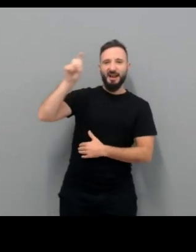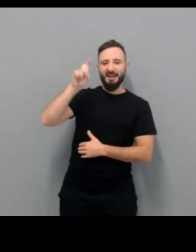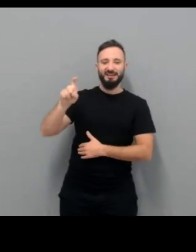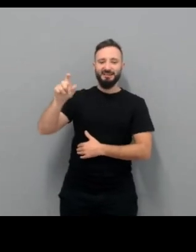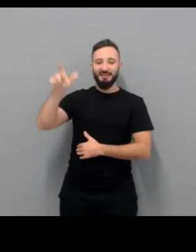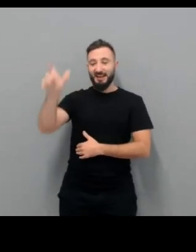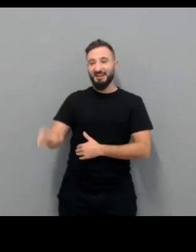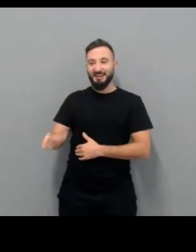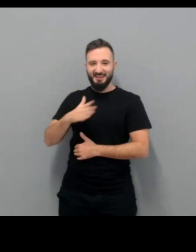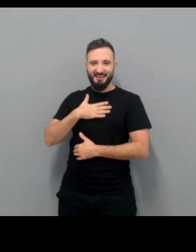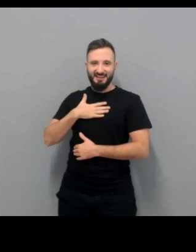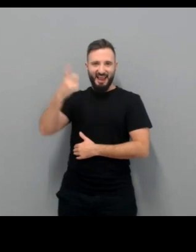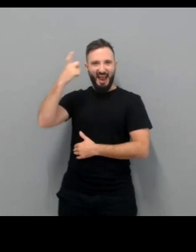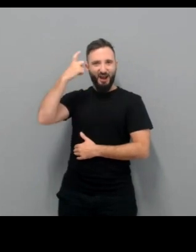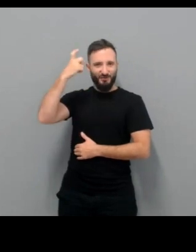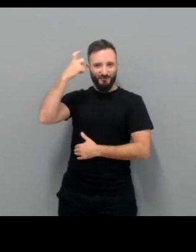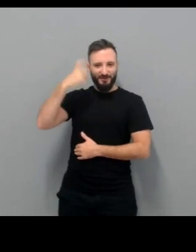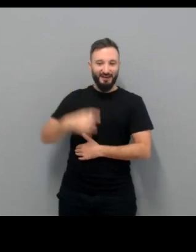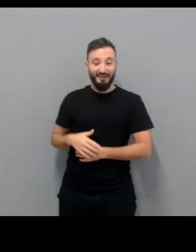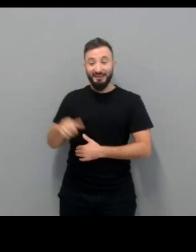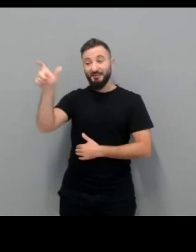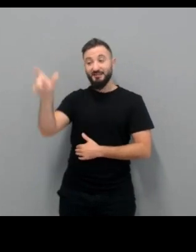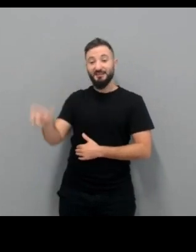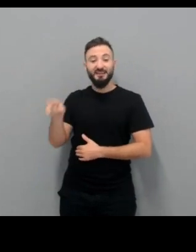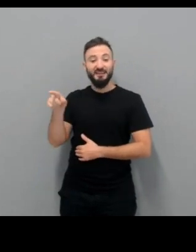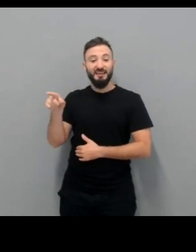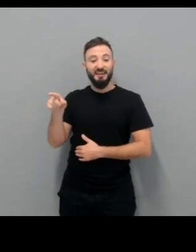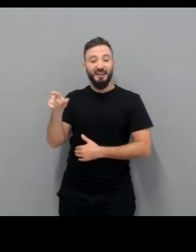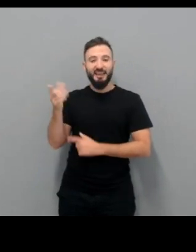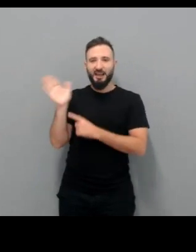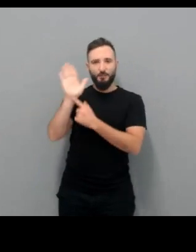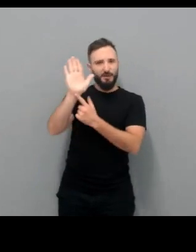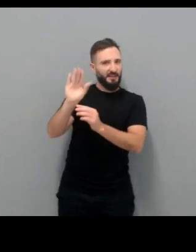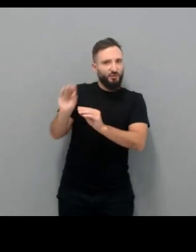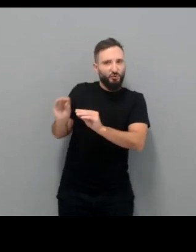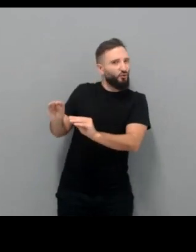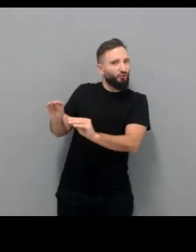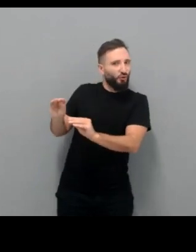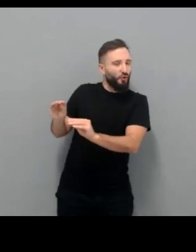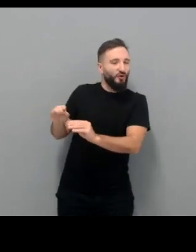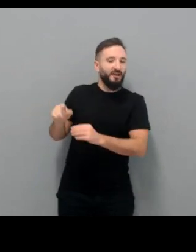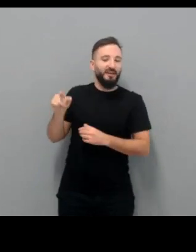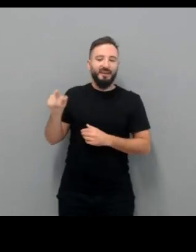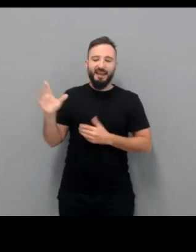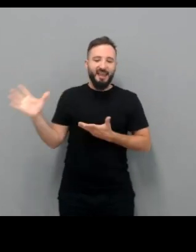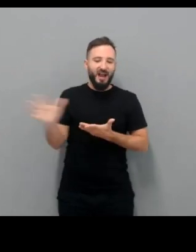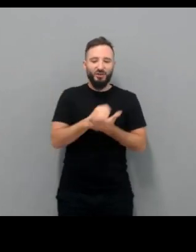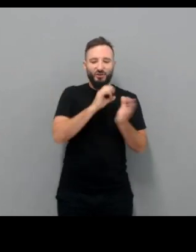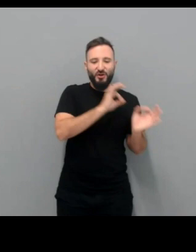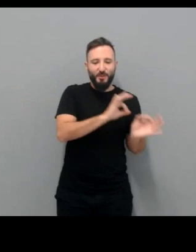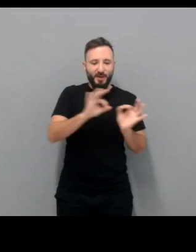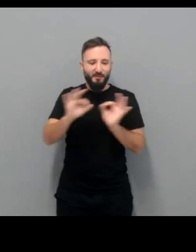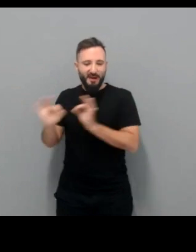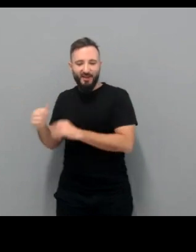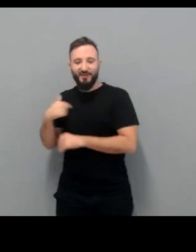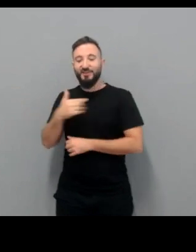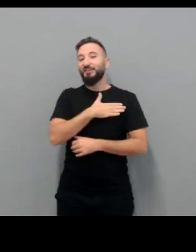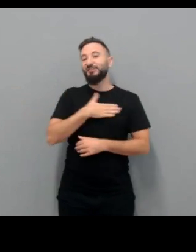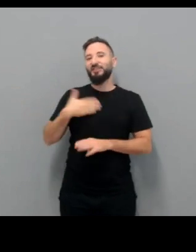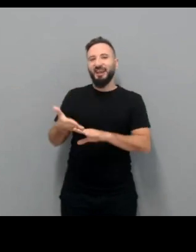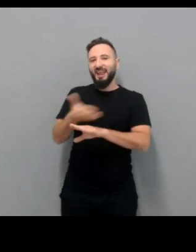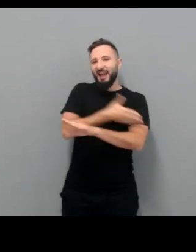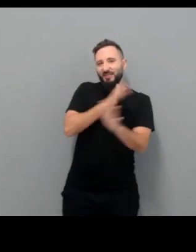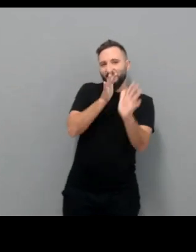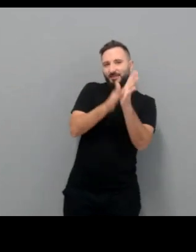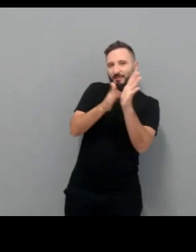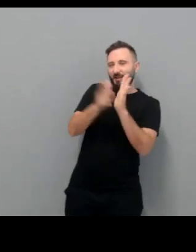una de mis alumnas. Ella se va a presentar, ella lo tiene todo preparado, solo quería aclarar el hecho de